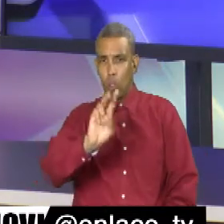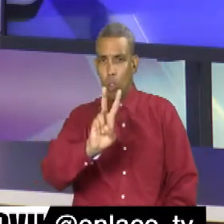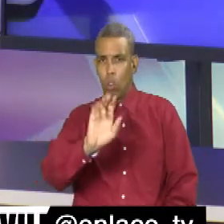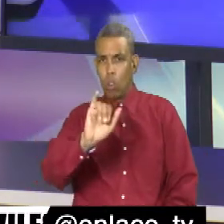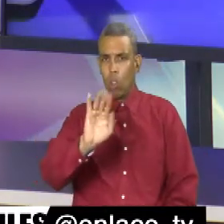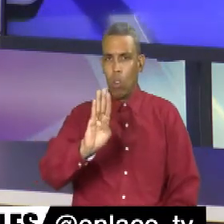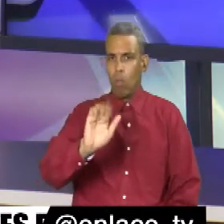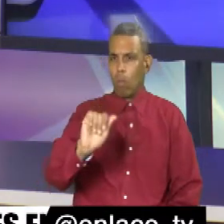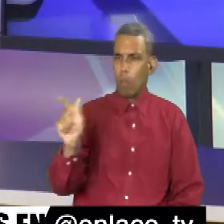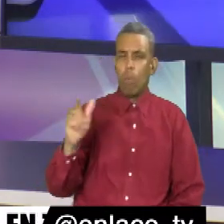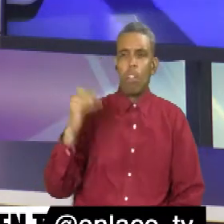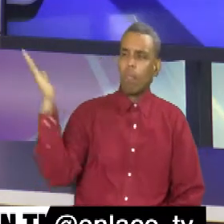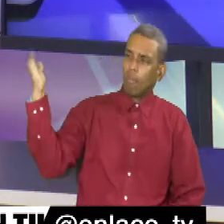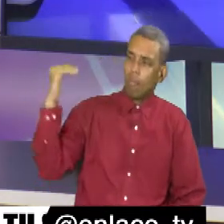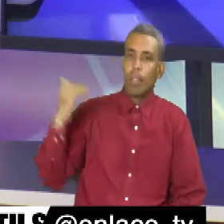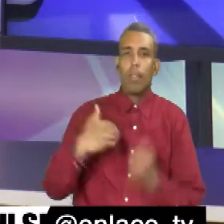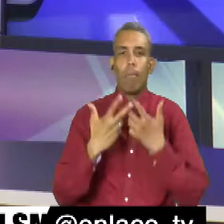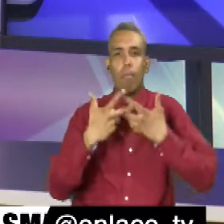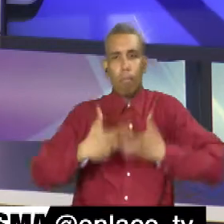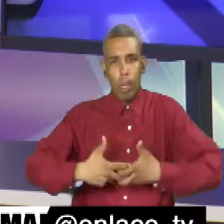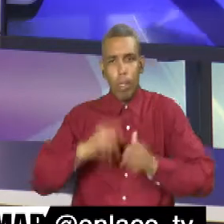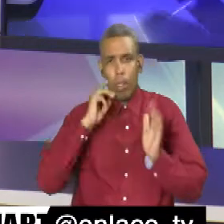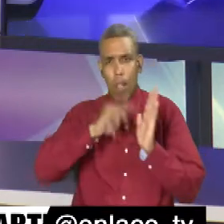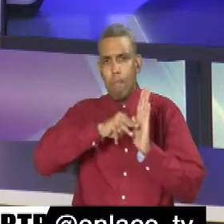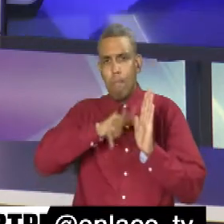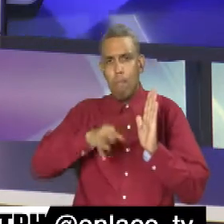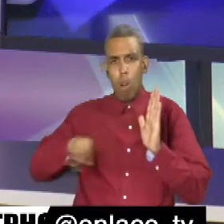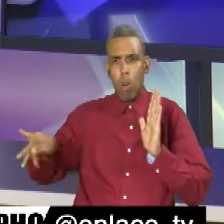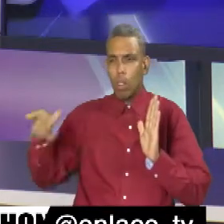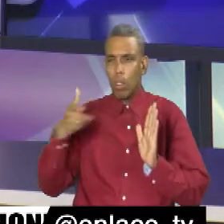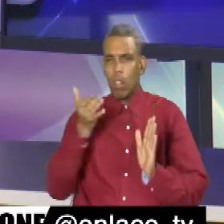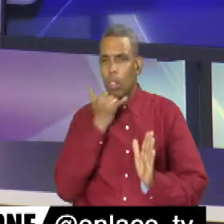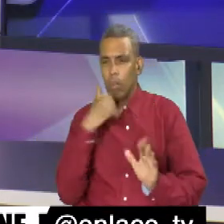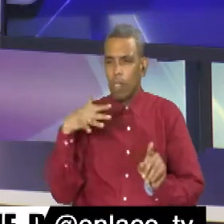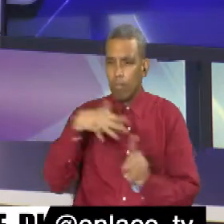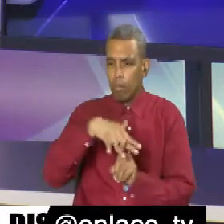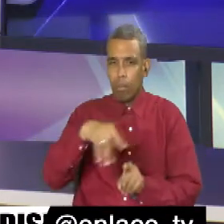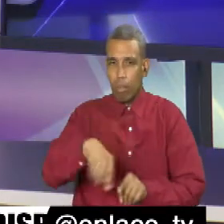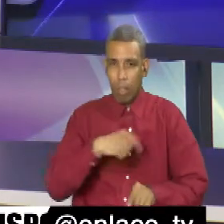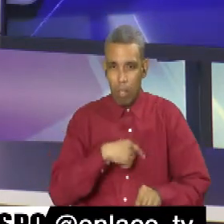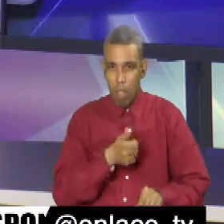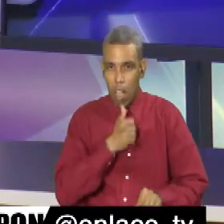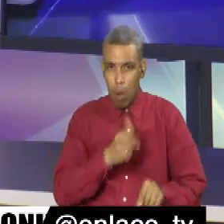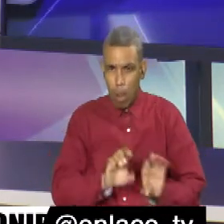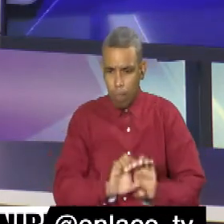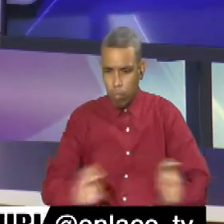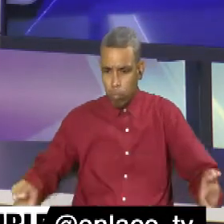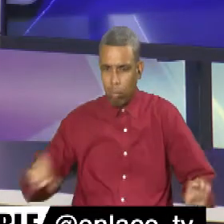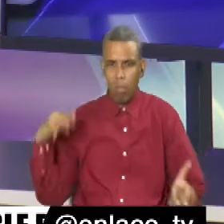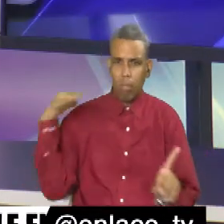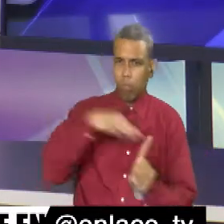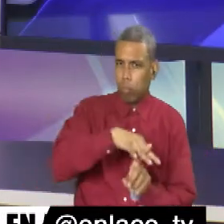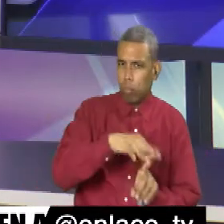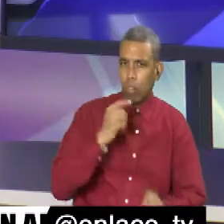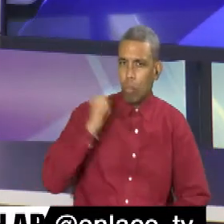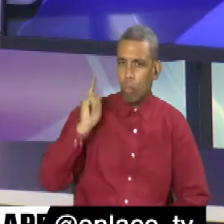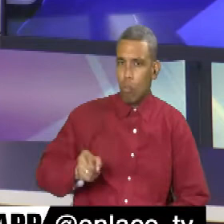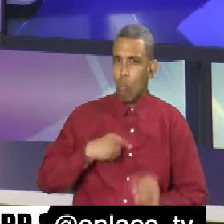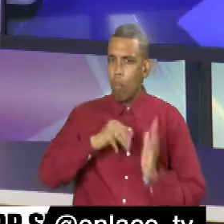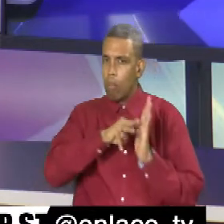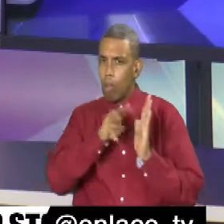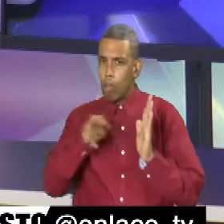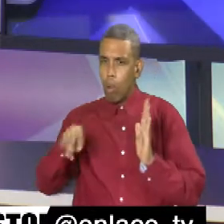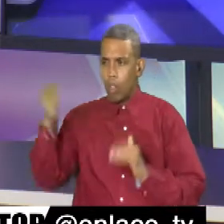cajas telefónicas que está afectando el alcantarillado de ese sector. Aseguran a sus residentes que llevan 3 años con este problema sin